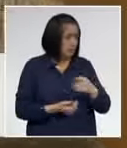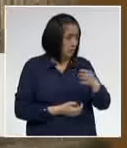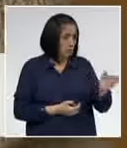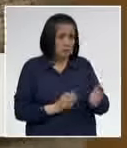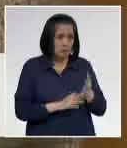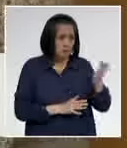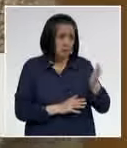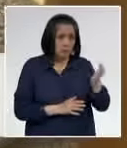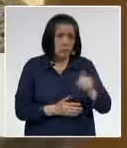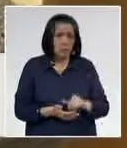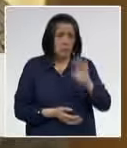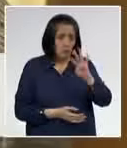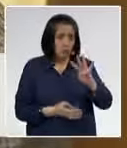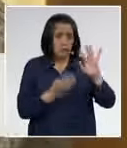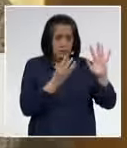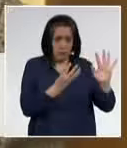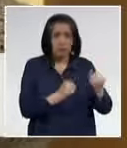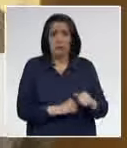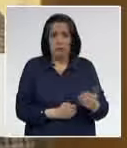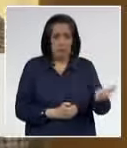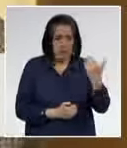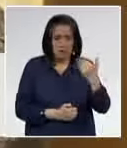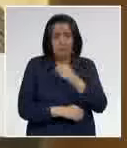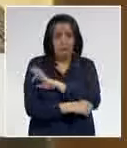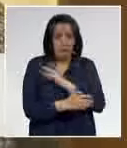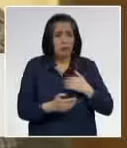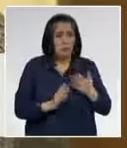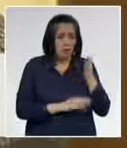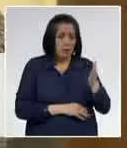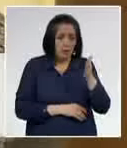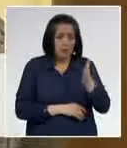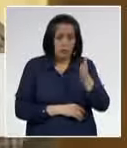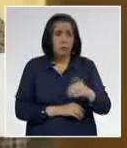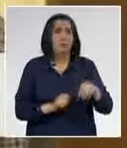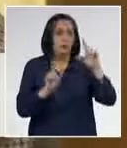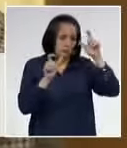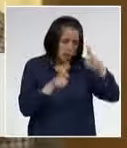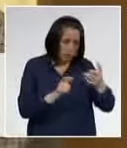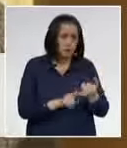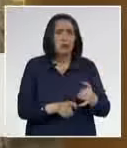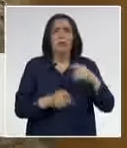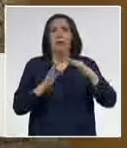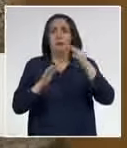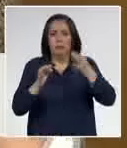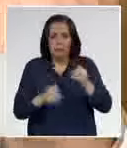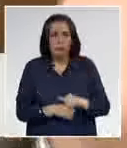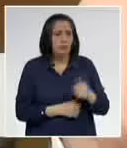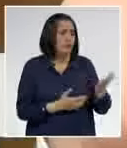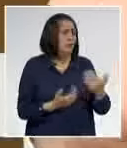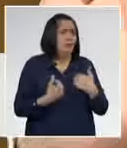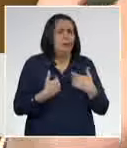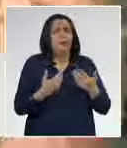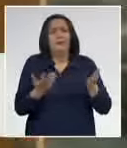a una. 49 citaciones y a todas he ido o del Congreso... o de Poder Judicial. Yo no tengo...